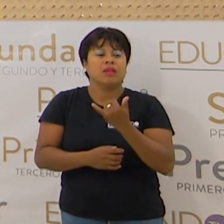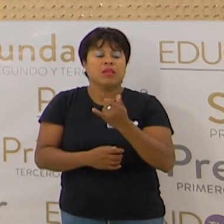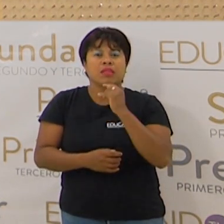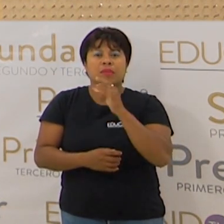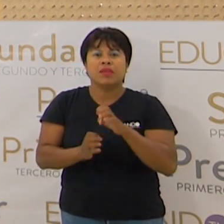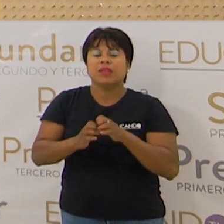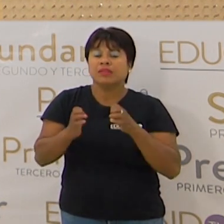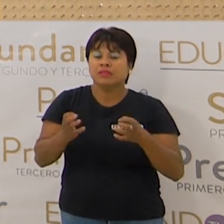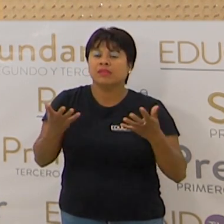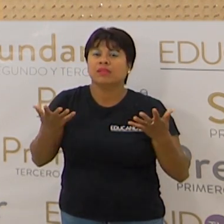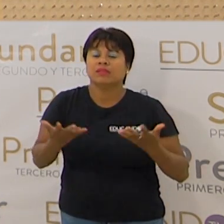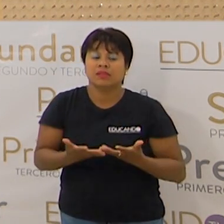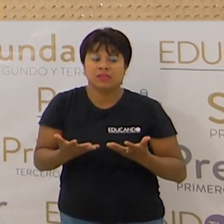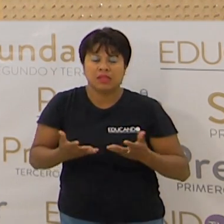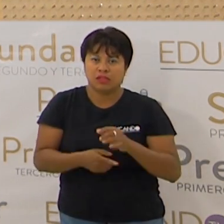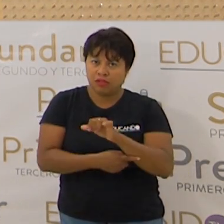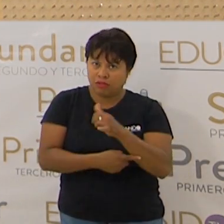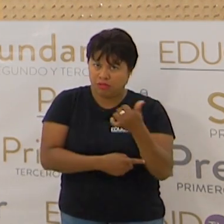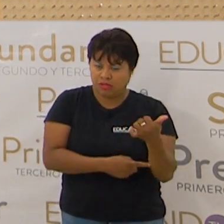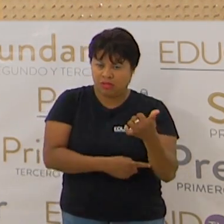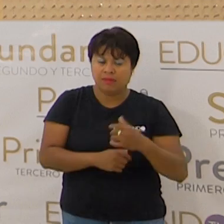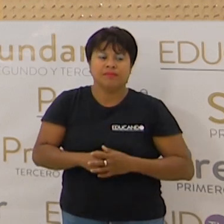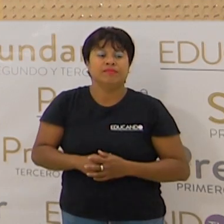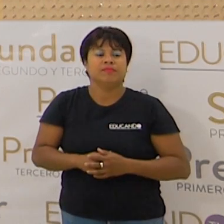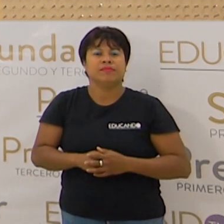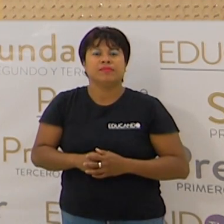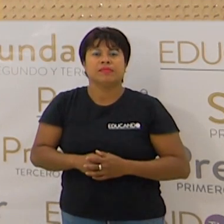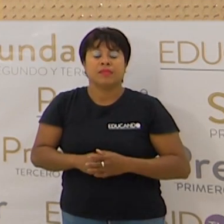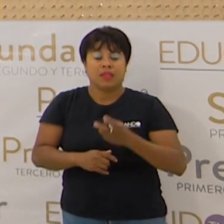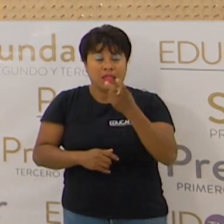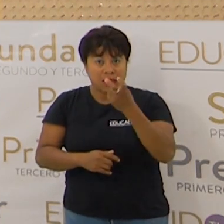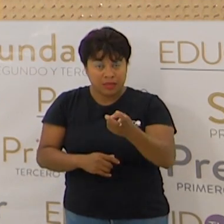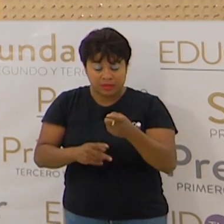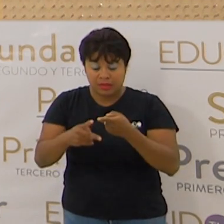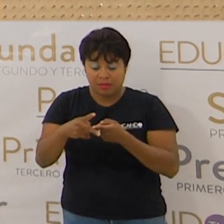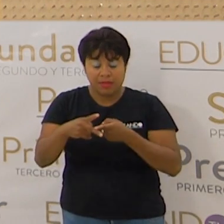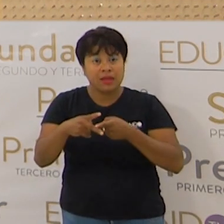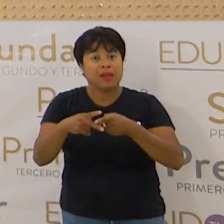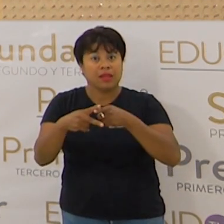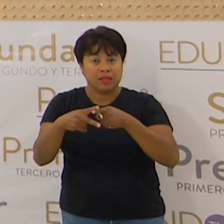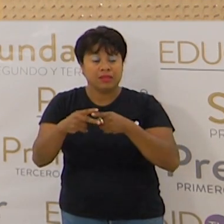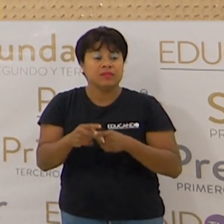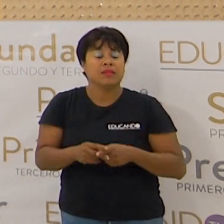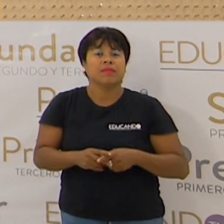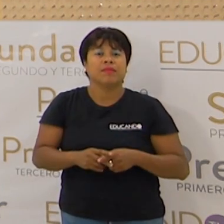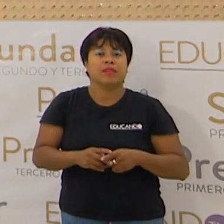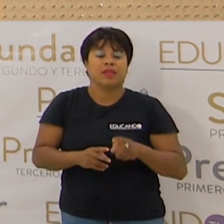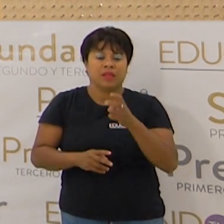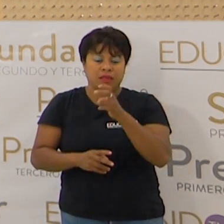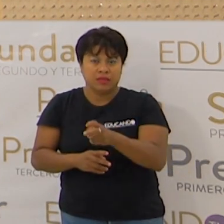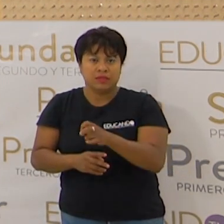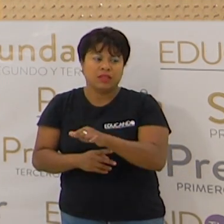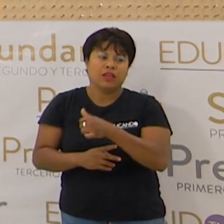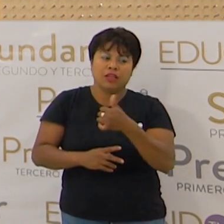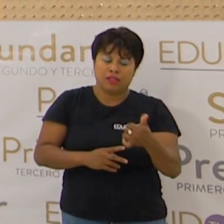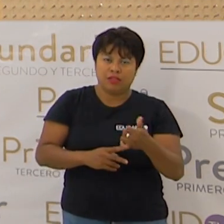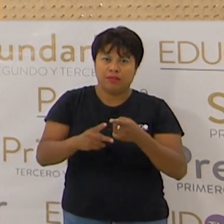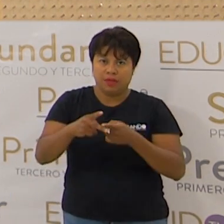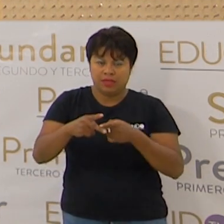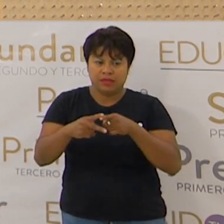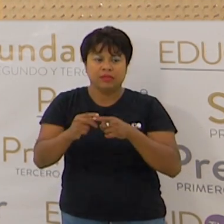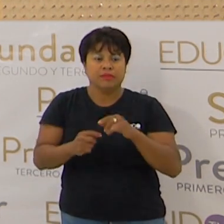estaríamos haciendo la otra. De este vértice a este